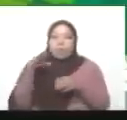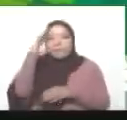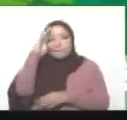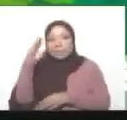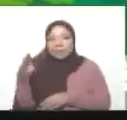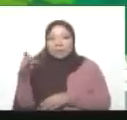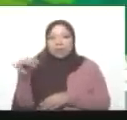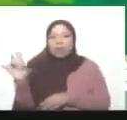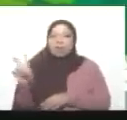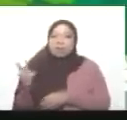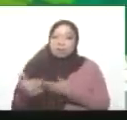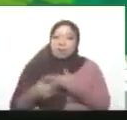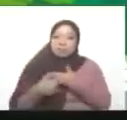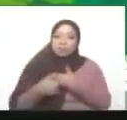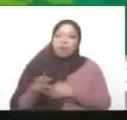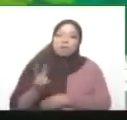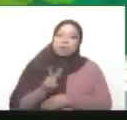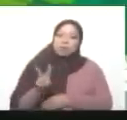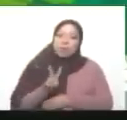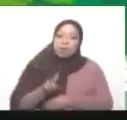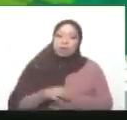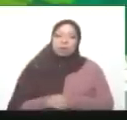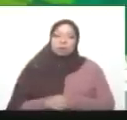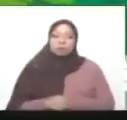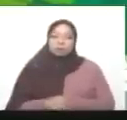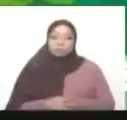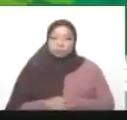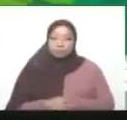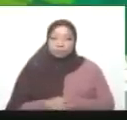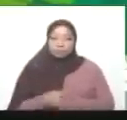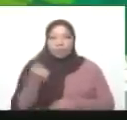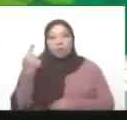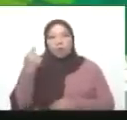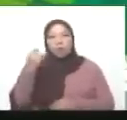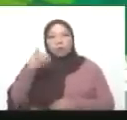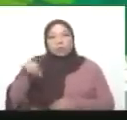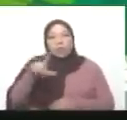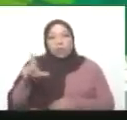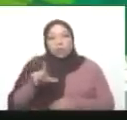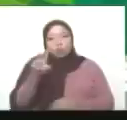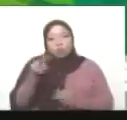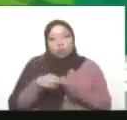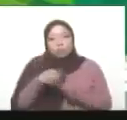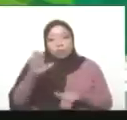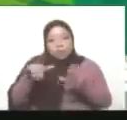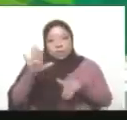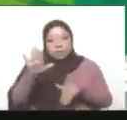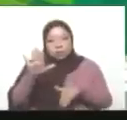para agredir a Venezuela el 11 de julio de 2015